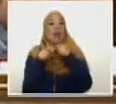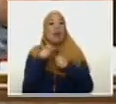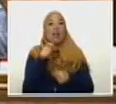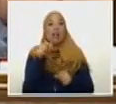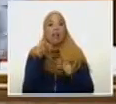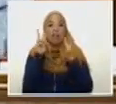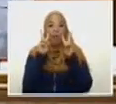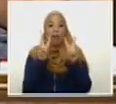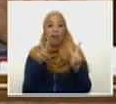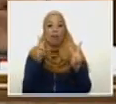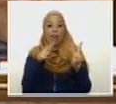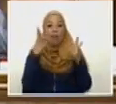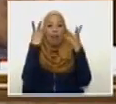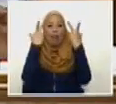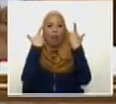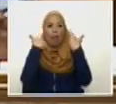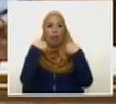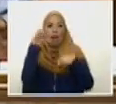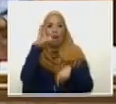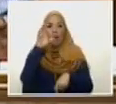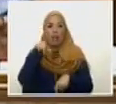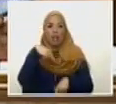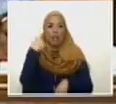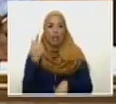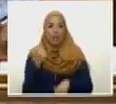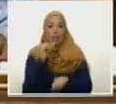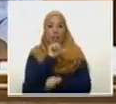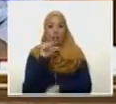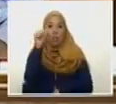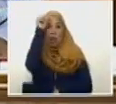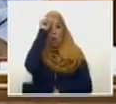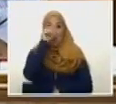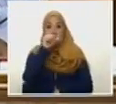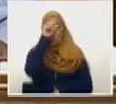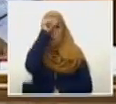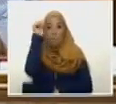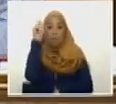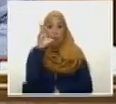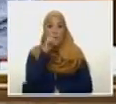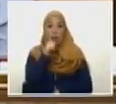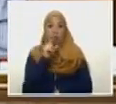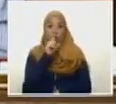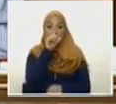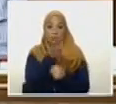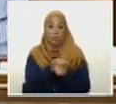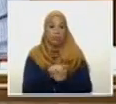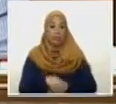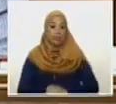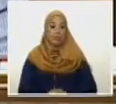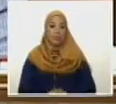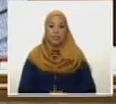Nada, nada dice nada después de lo que ocurrió el fin de semana. ¿Ah?